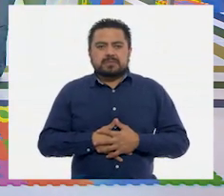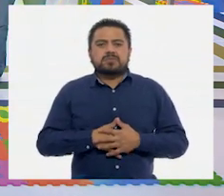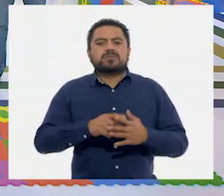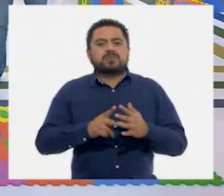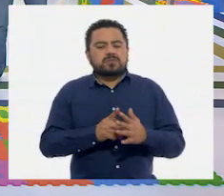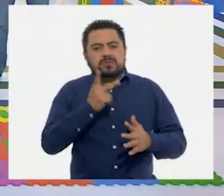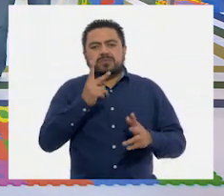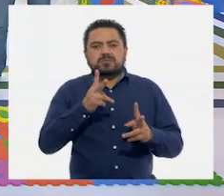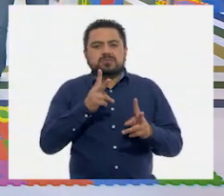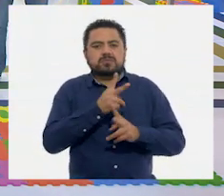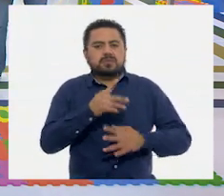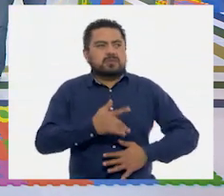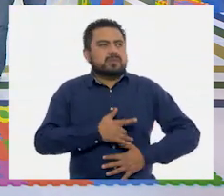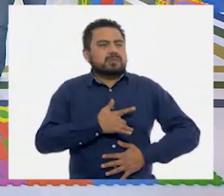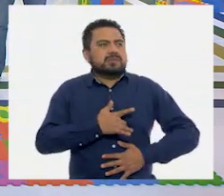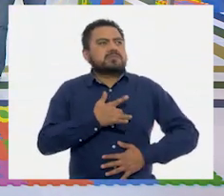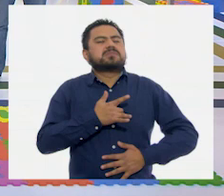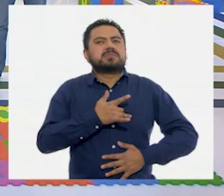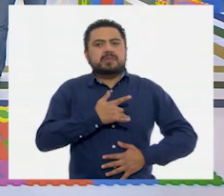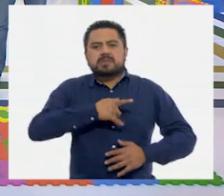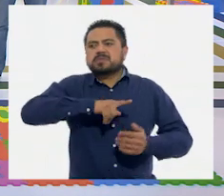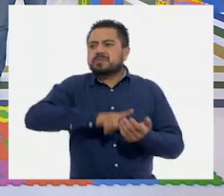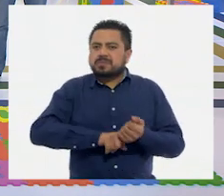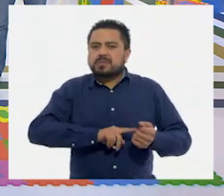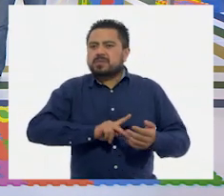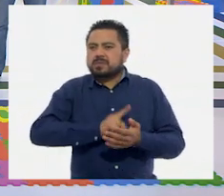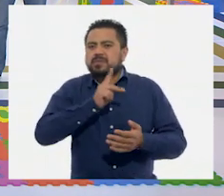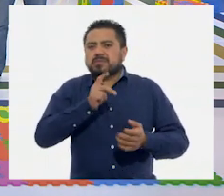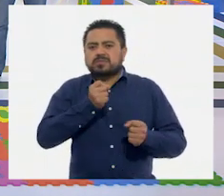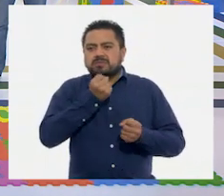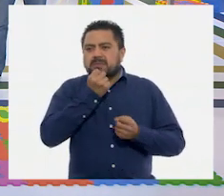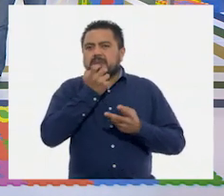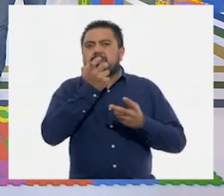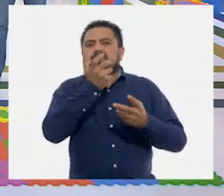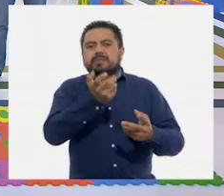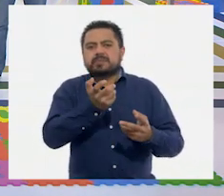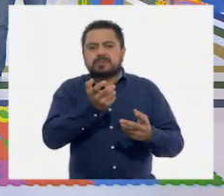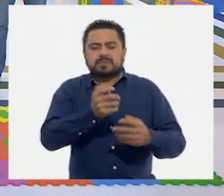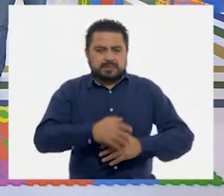Volvemos a respirar, inhalamos y exhalamos.